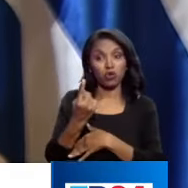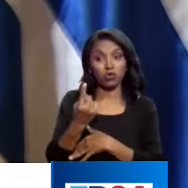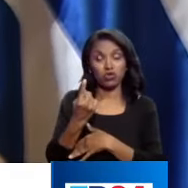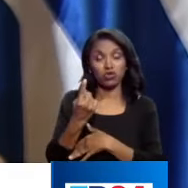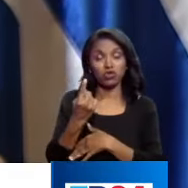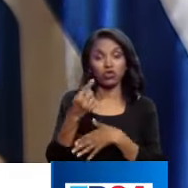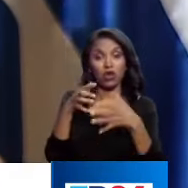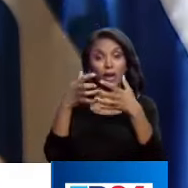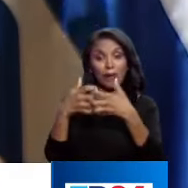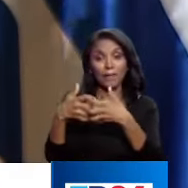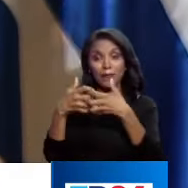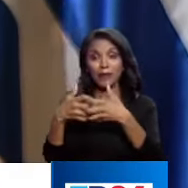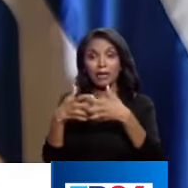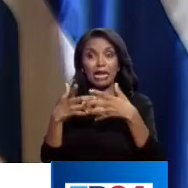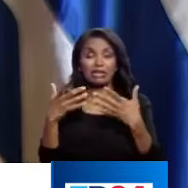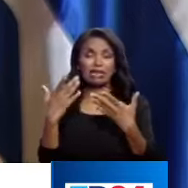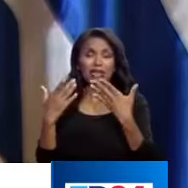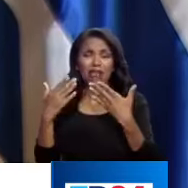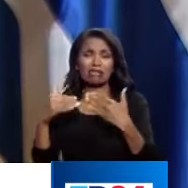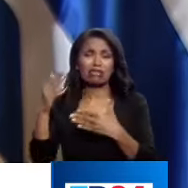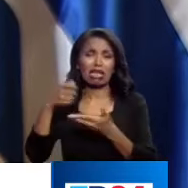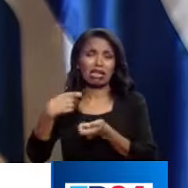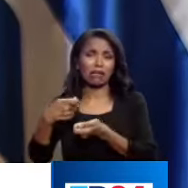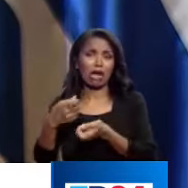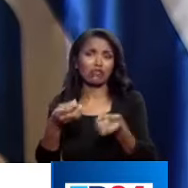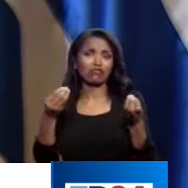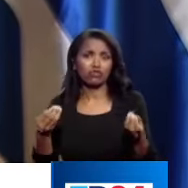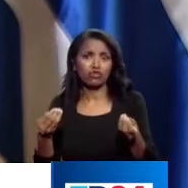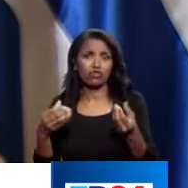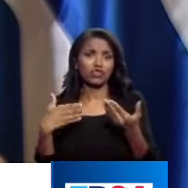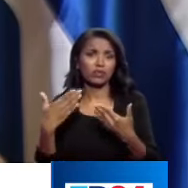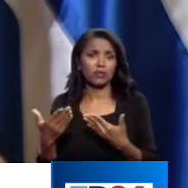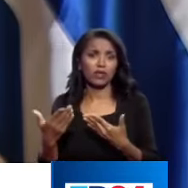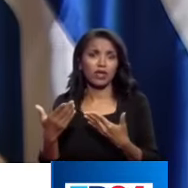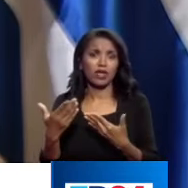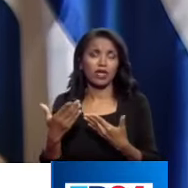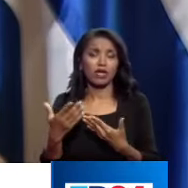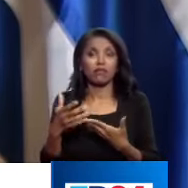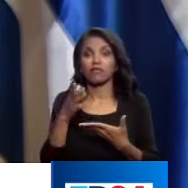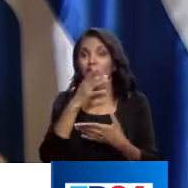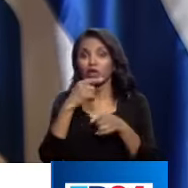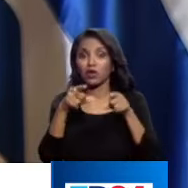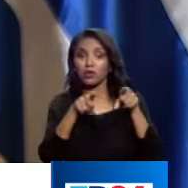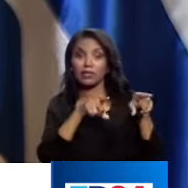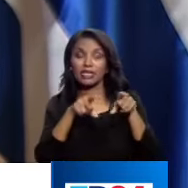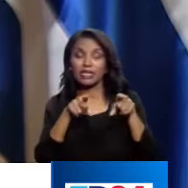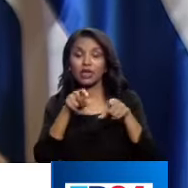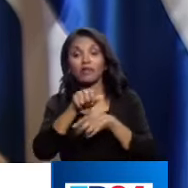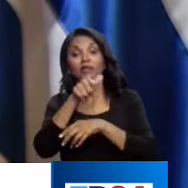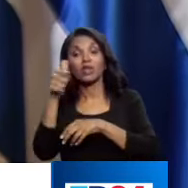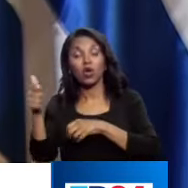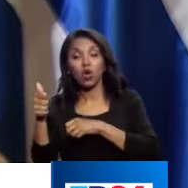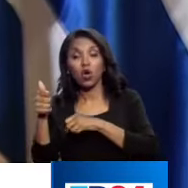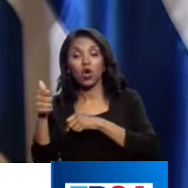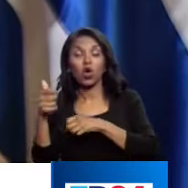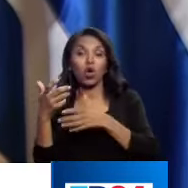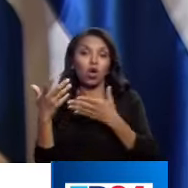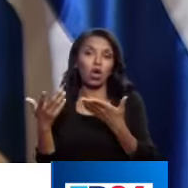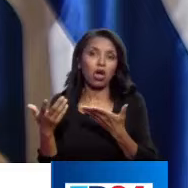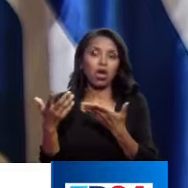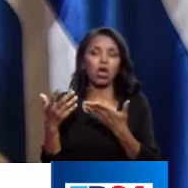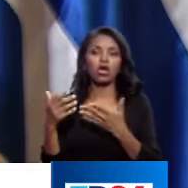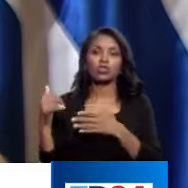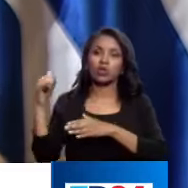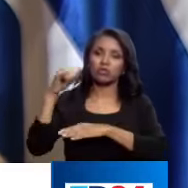aerolínea, te pone las tarifas altísimas y no tiene competencia. Y entonces cuando vienen otras aerolíneas, como